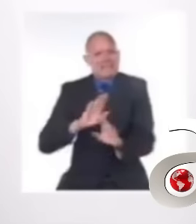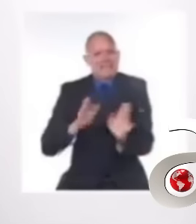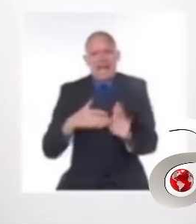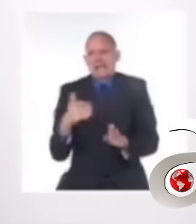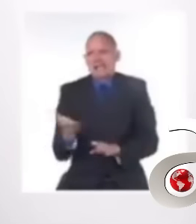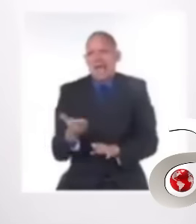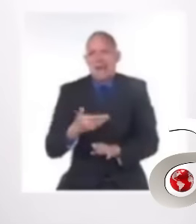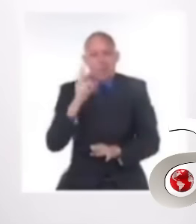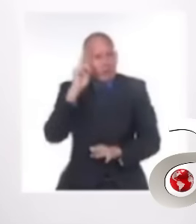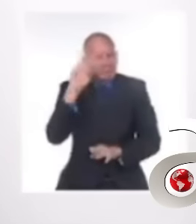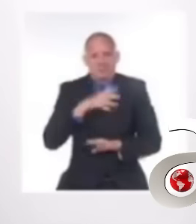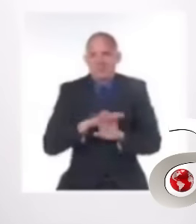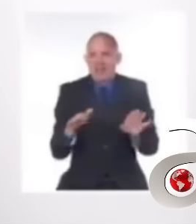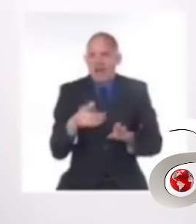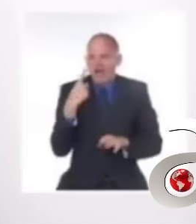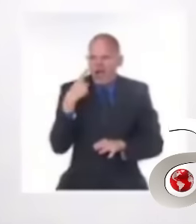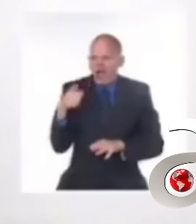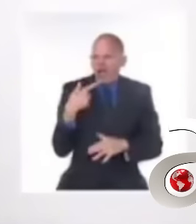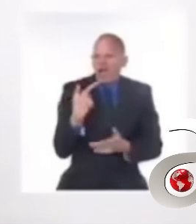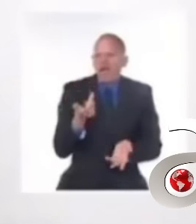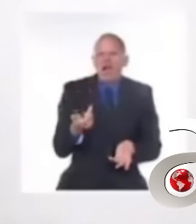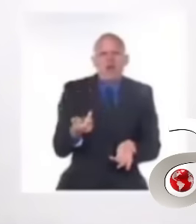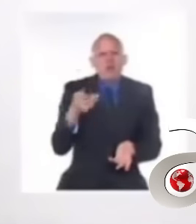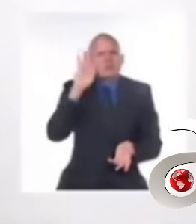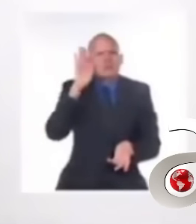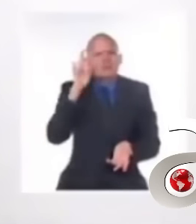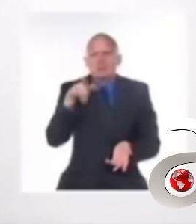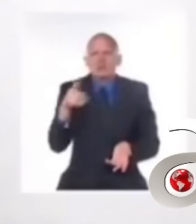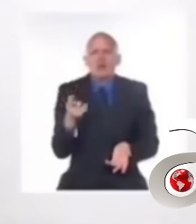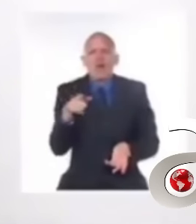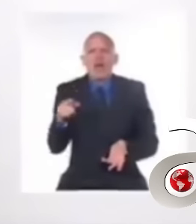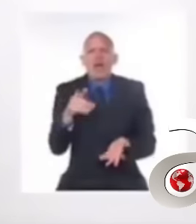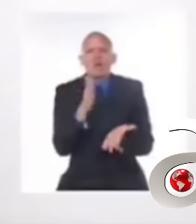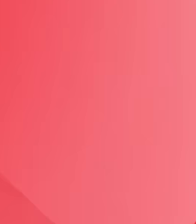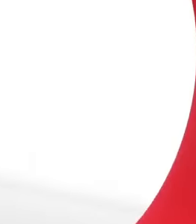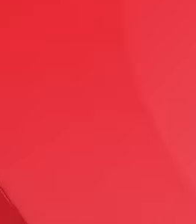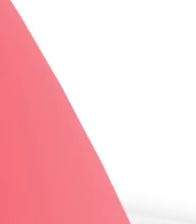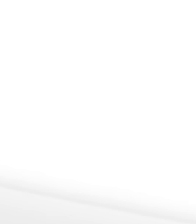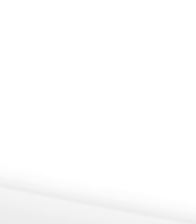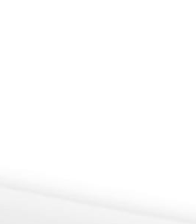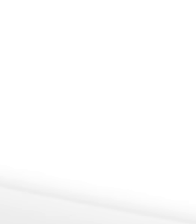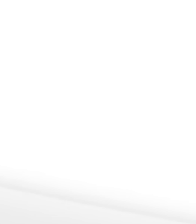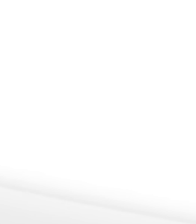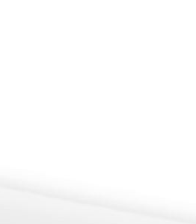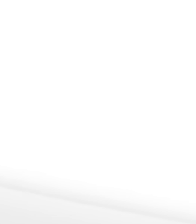12, 13 años. ¿Están en las escuelas? ¿Qué están haciendo ustedes? Es complejo el fenómeno, Humbertico, porque